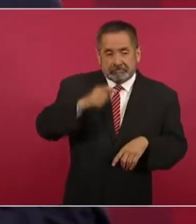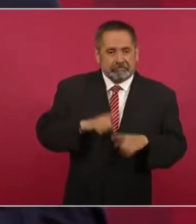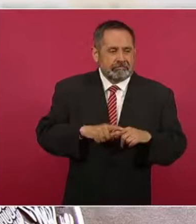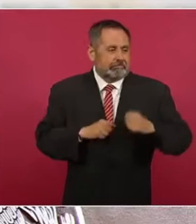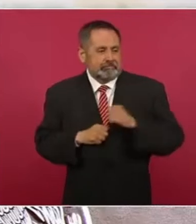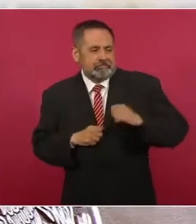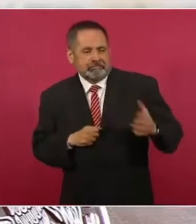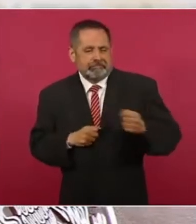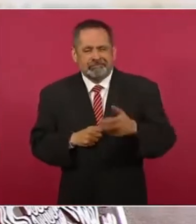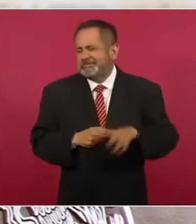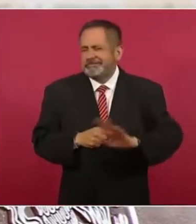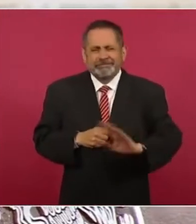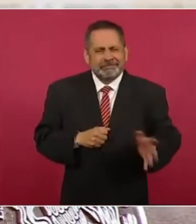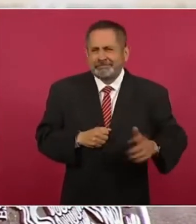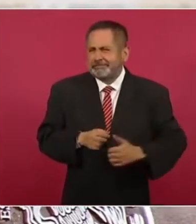Por eso